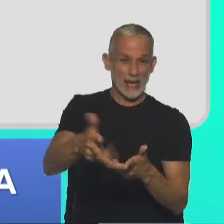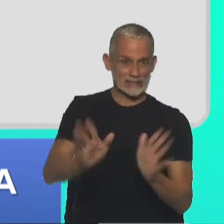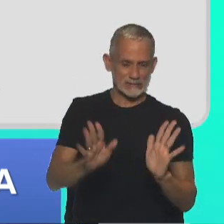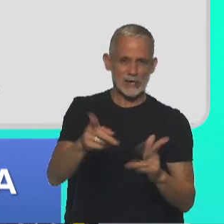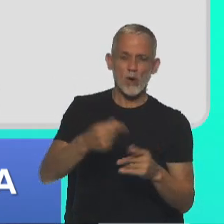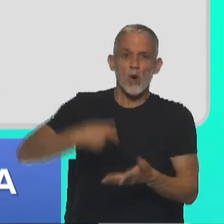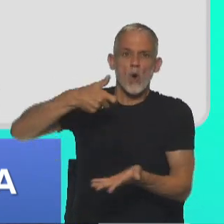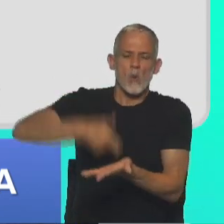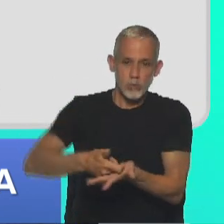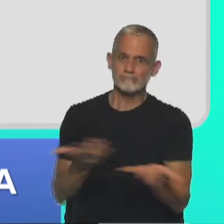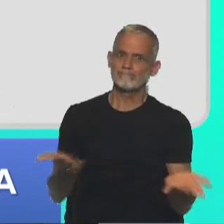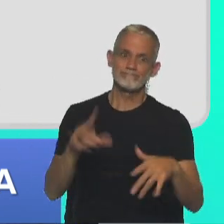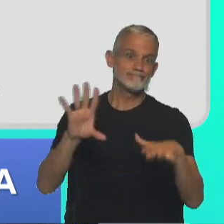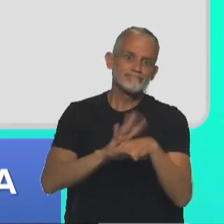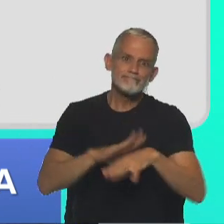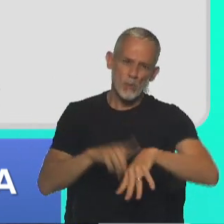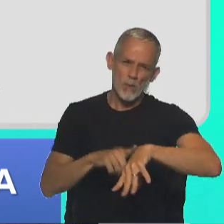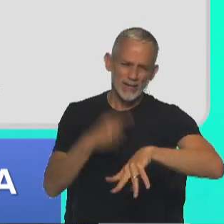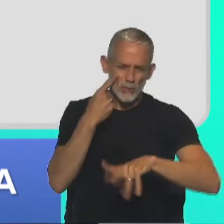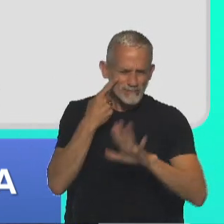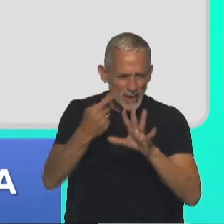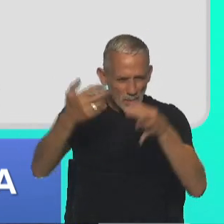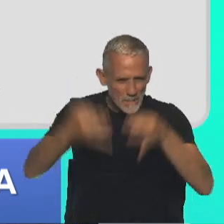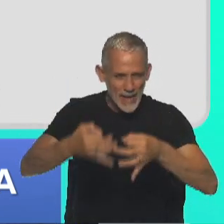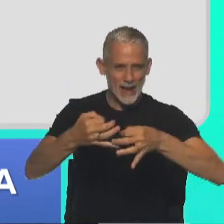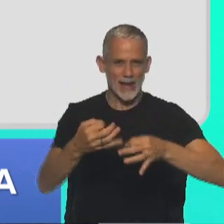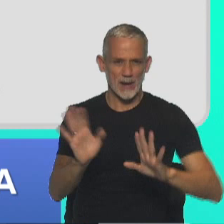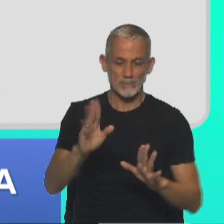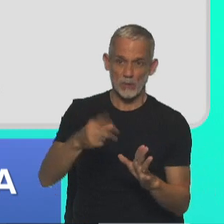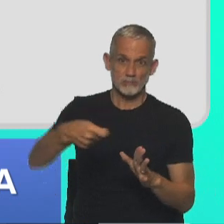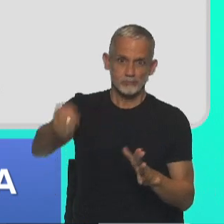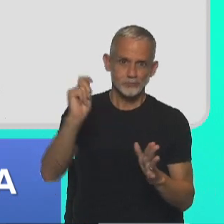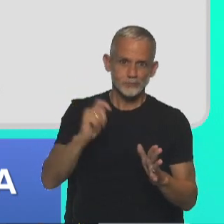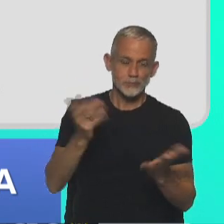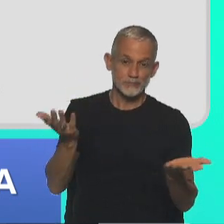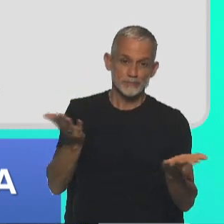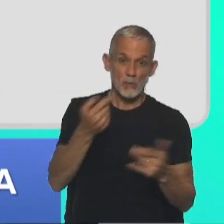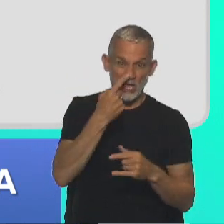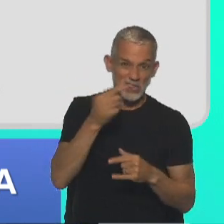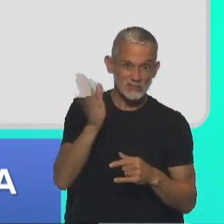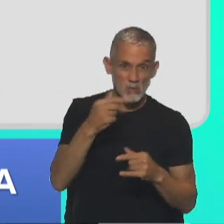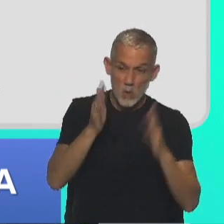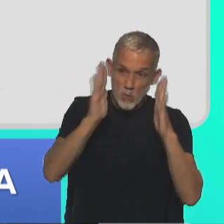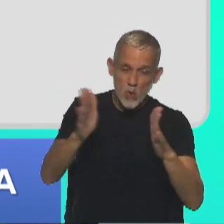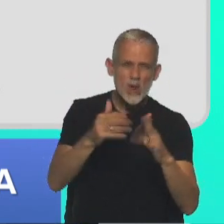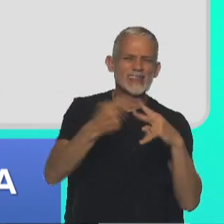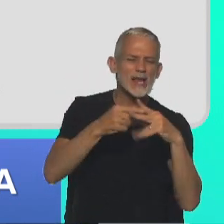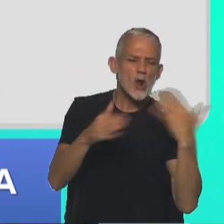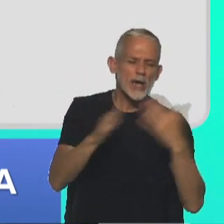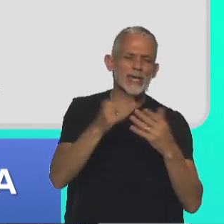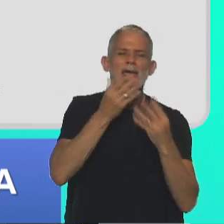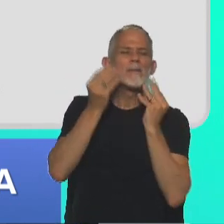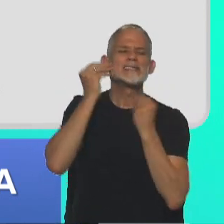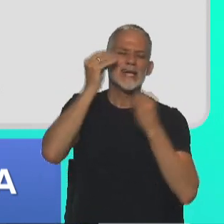hacer una inversión, es ideal. Fíjense bien, hay un gran interés, según, ¿no? Tenés ahí tecnología,